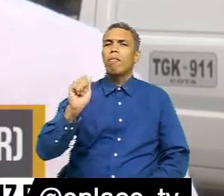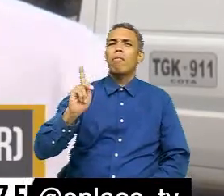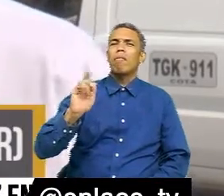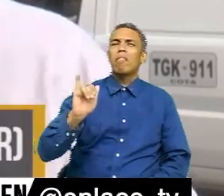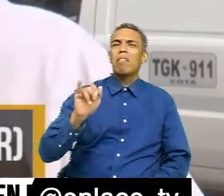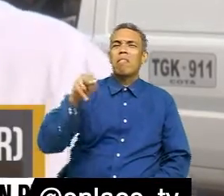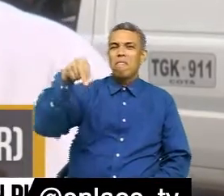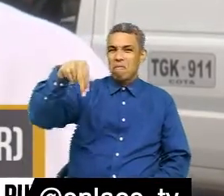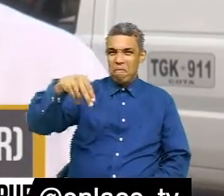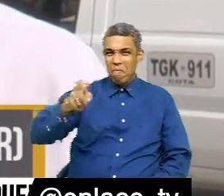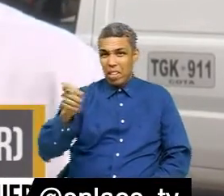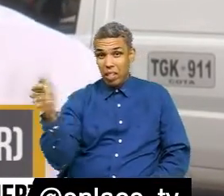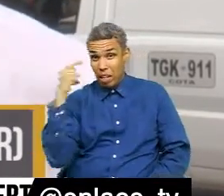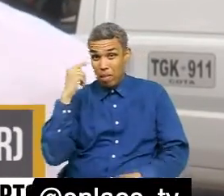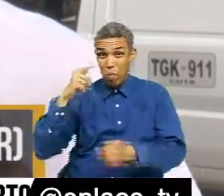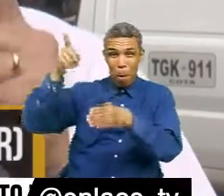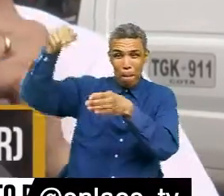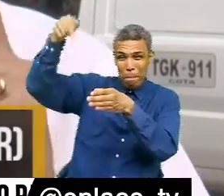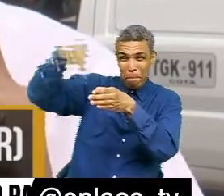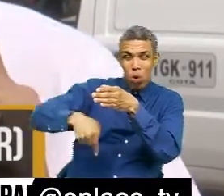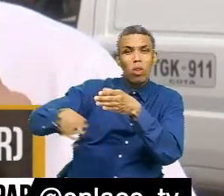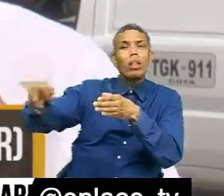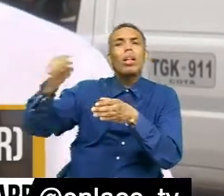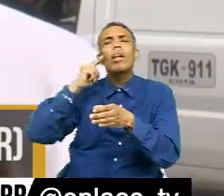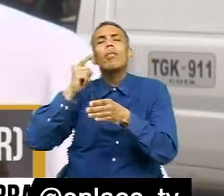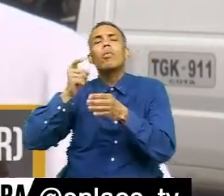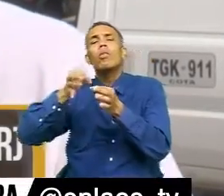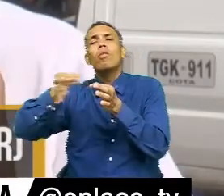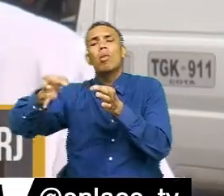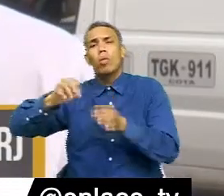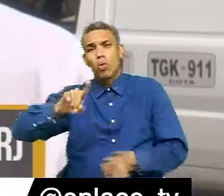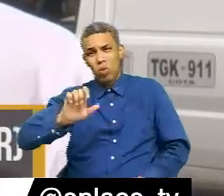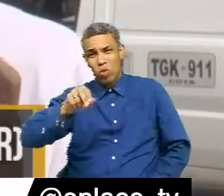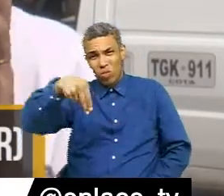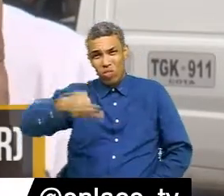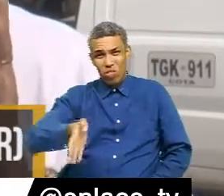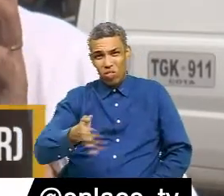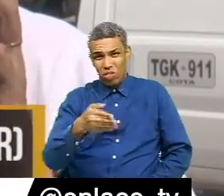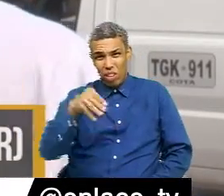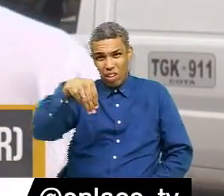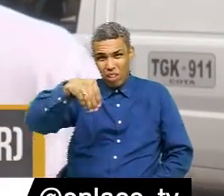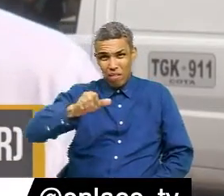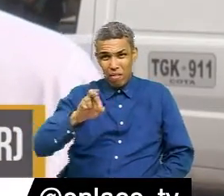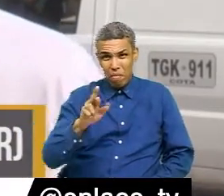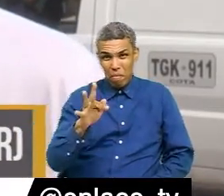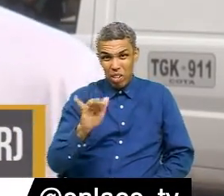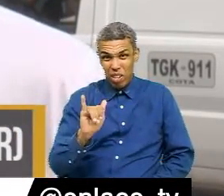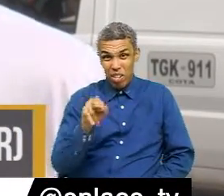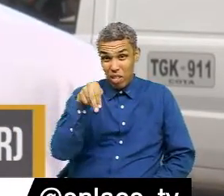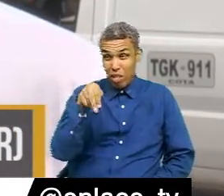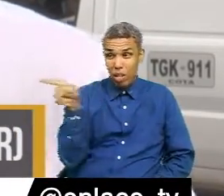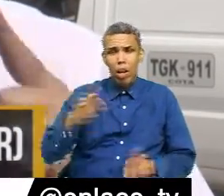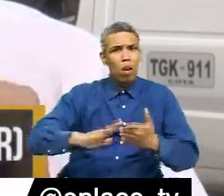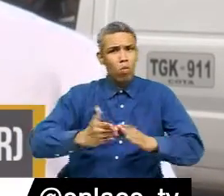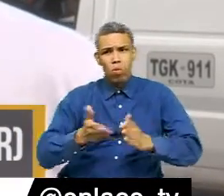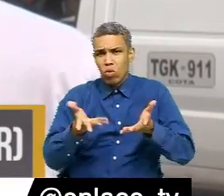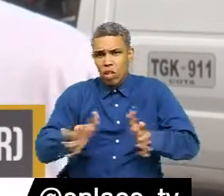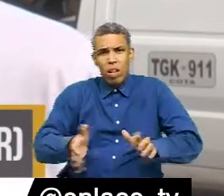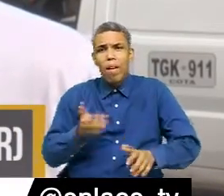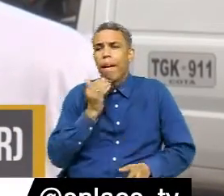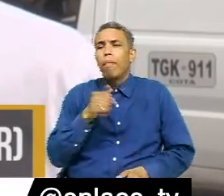aquellos municipios como San Martín, donde la comunidad ha estado en firme, ha hecho la movilización masiva para defender su territorio en